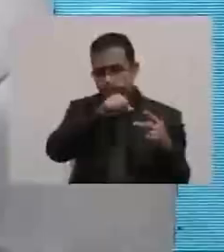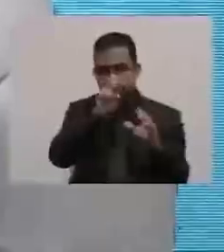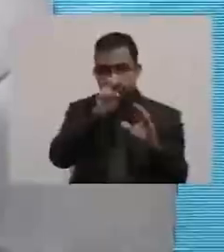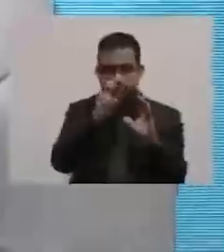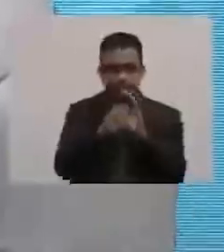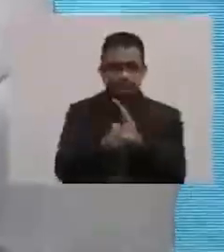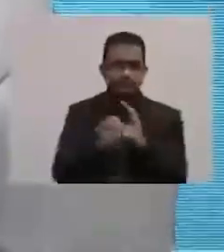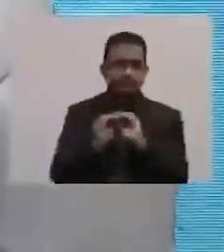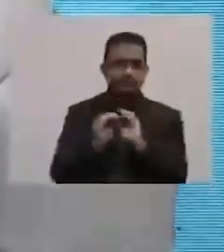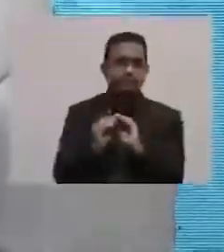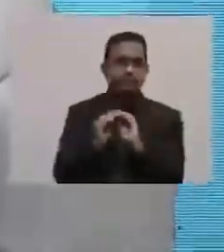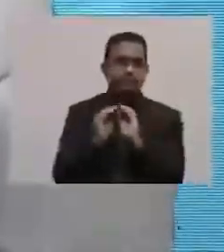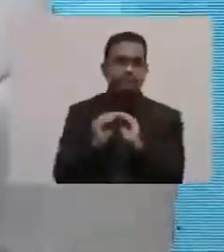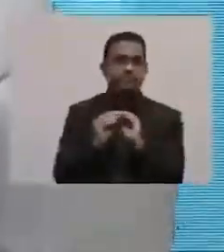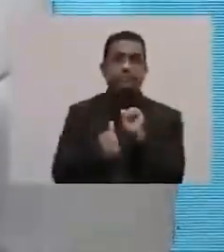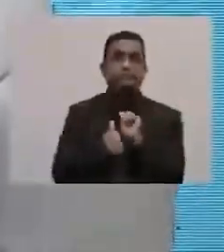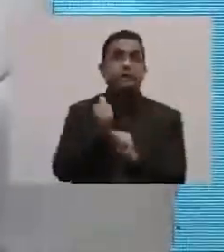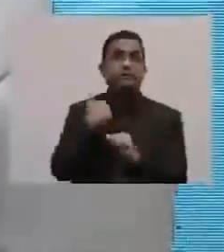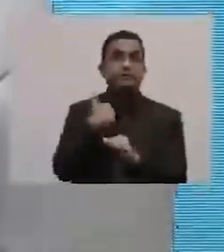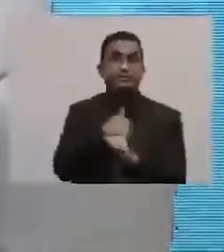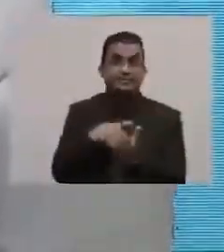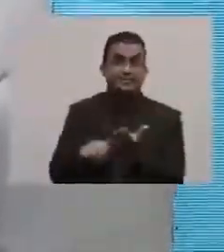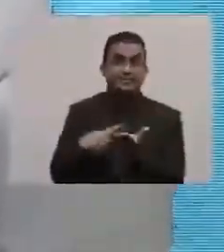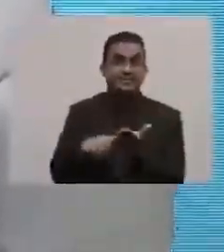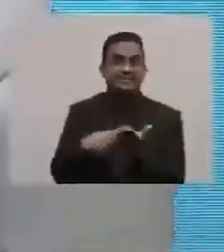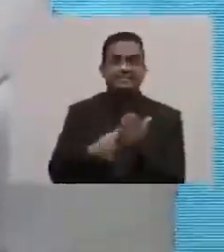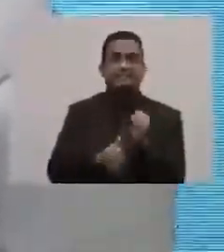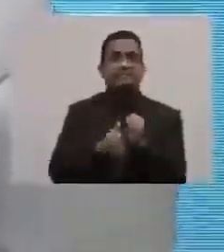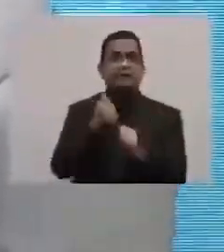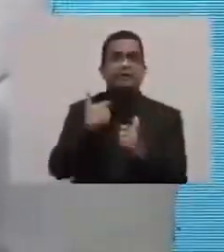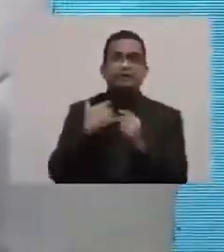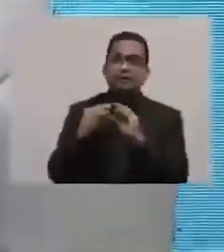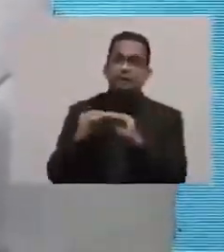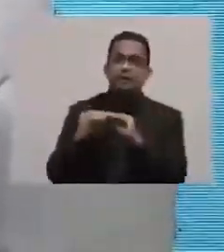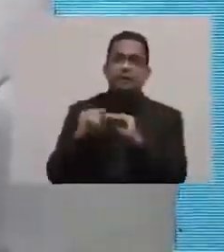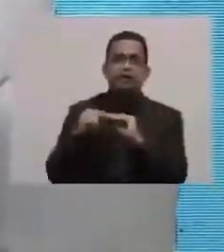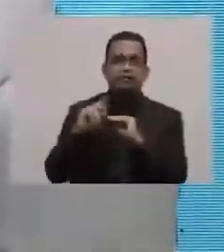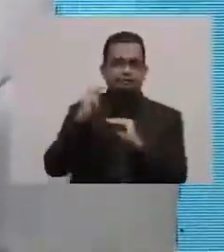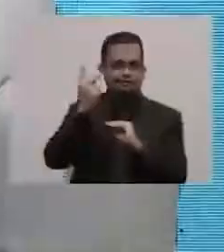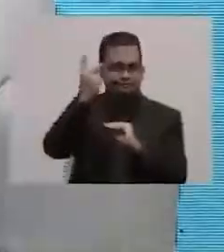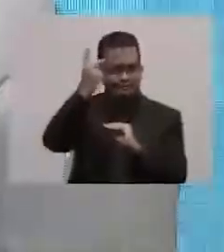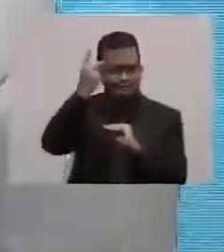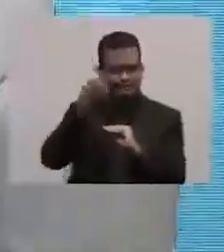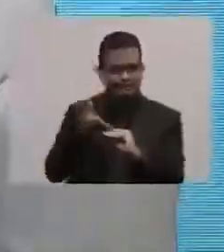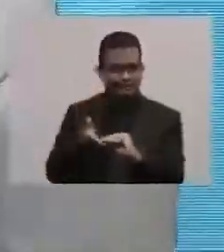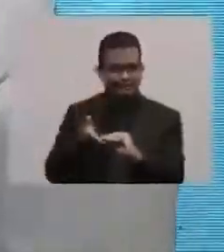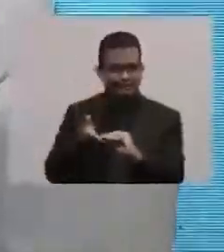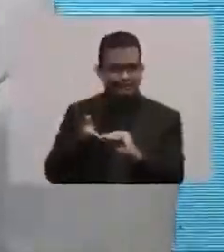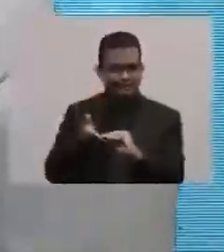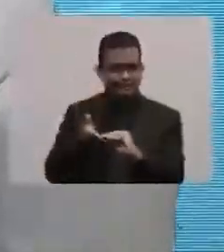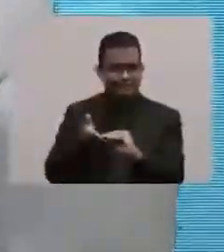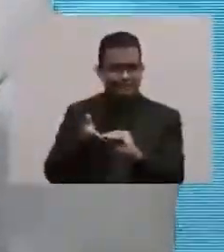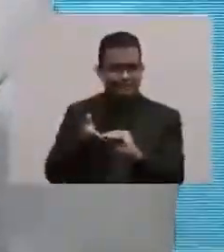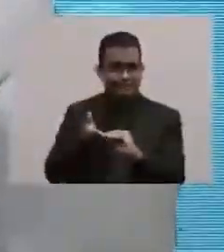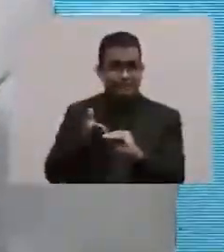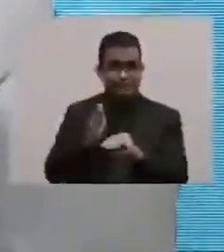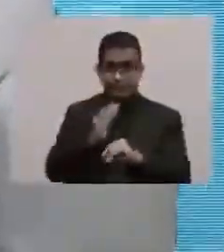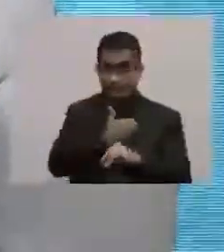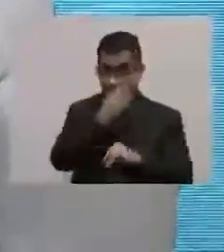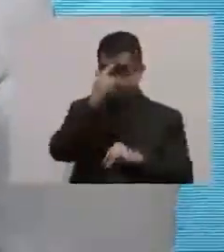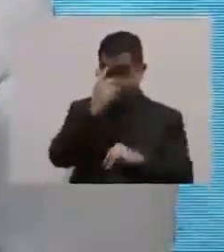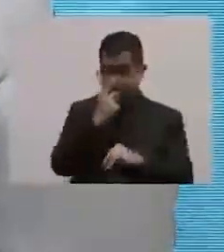en la mayor parte de nuestras discusiones y de lo que hacemos y de lo que hablamos es de política. O sea, no puedo, en nuestro país no hay